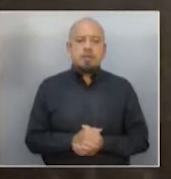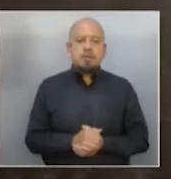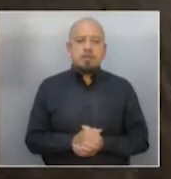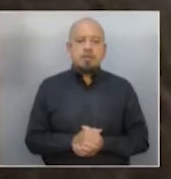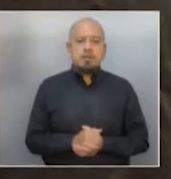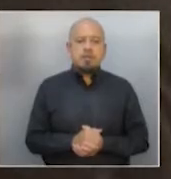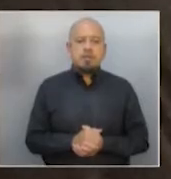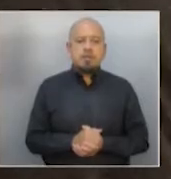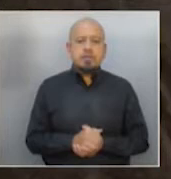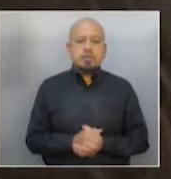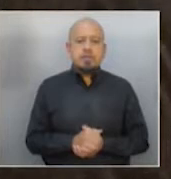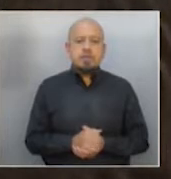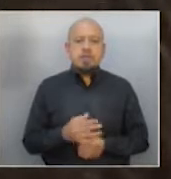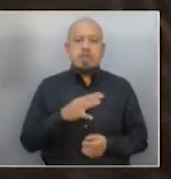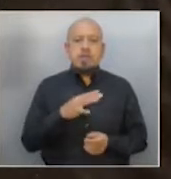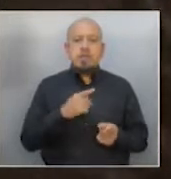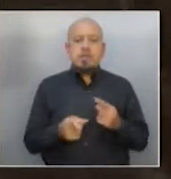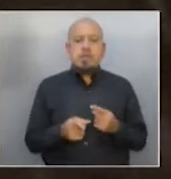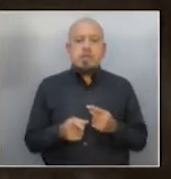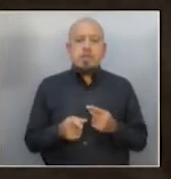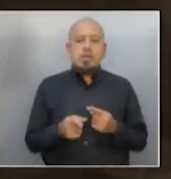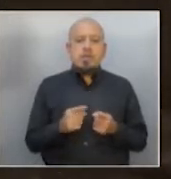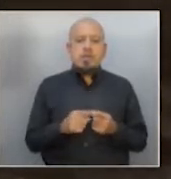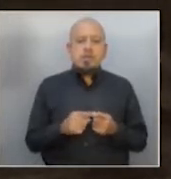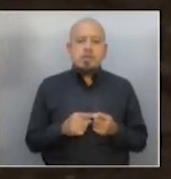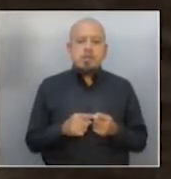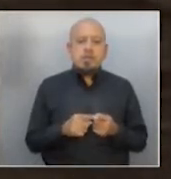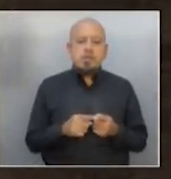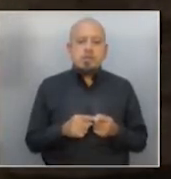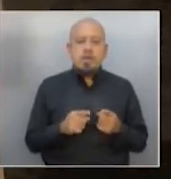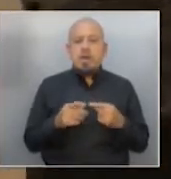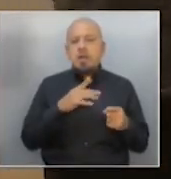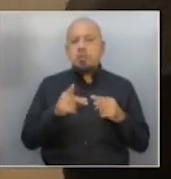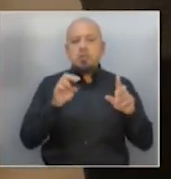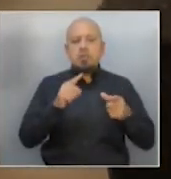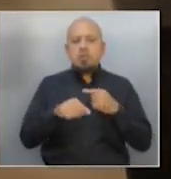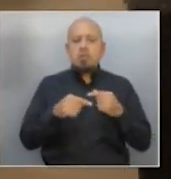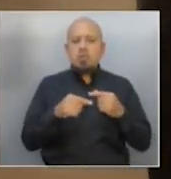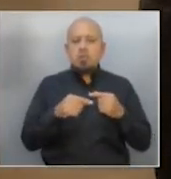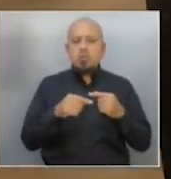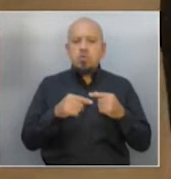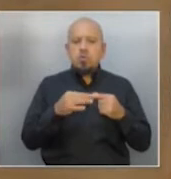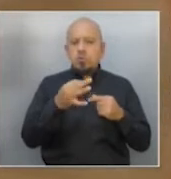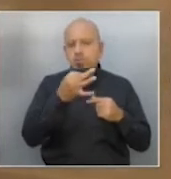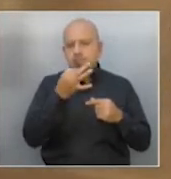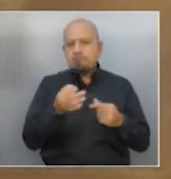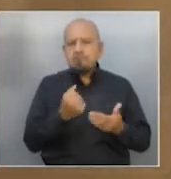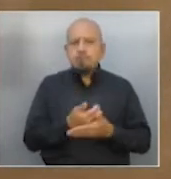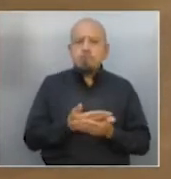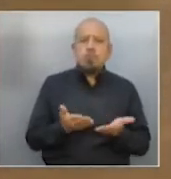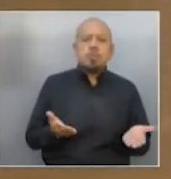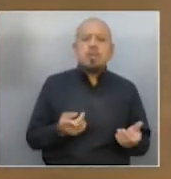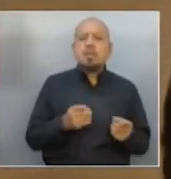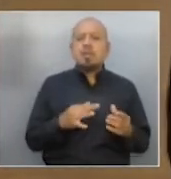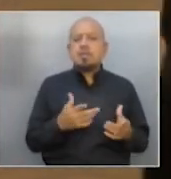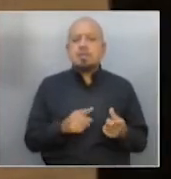Hay un discurso también, no un discurso, hay una declaración también clara, ¿no? Con la obra. Sí, sobre todo eso de partir